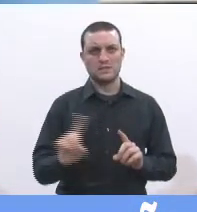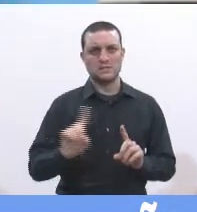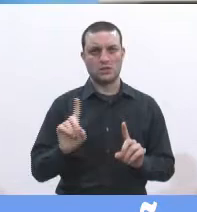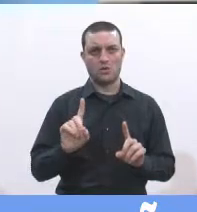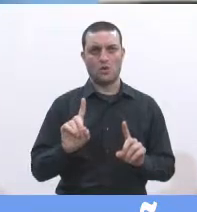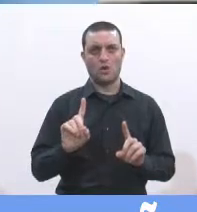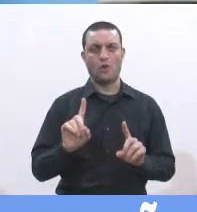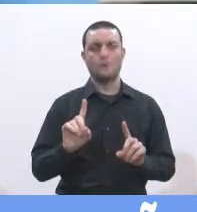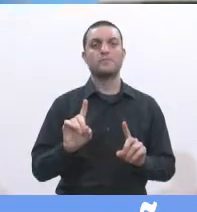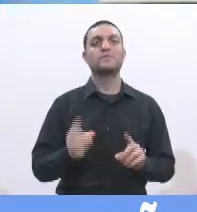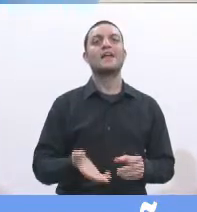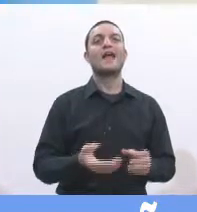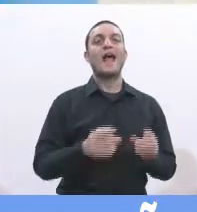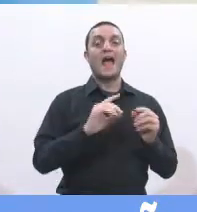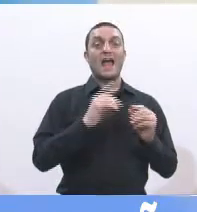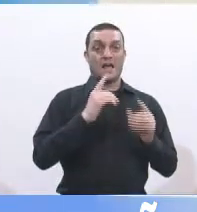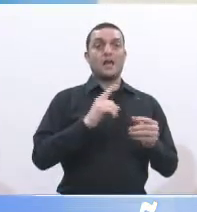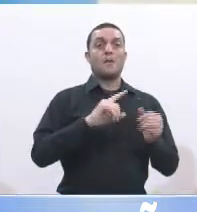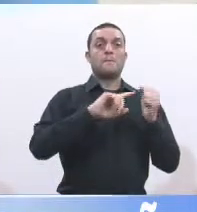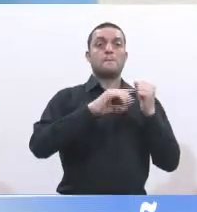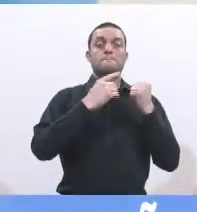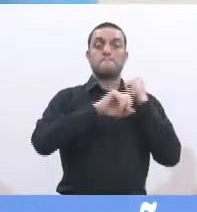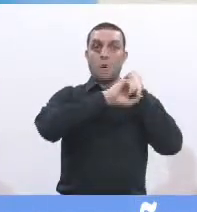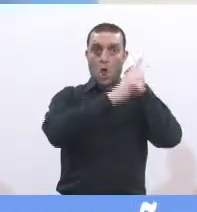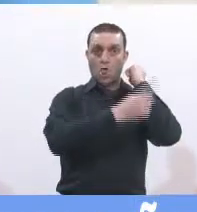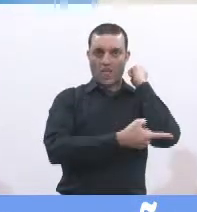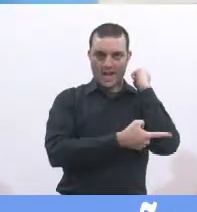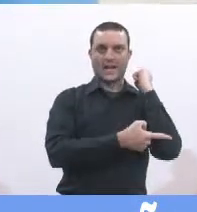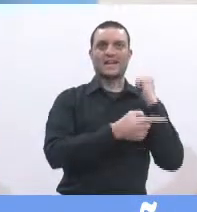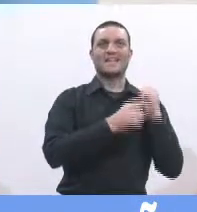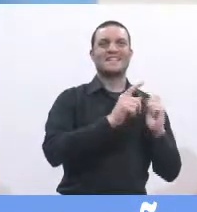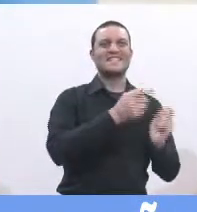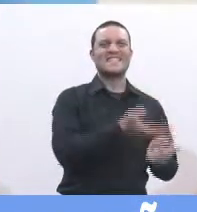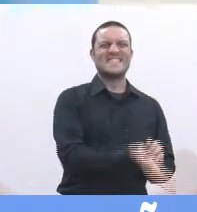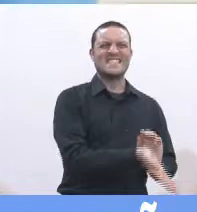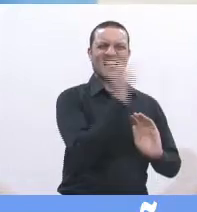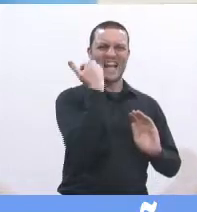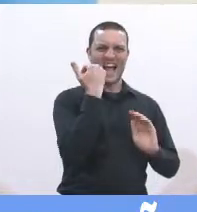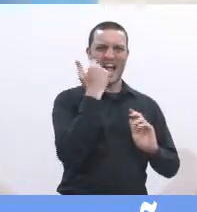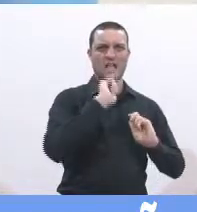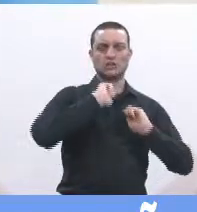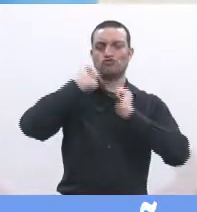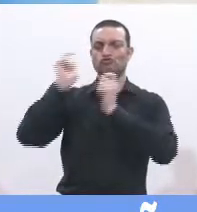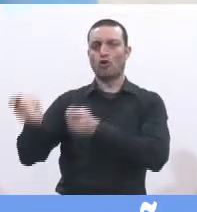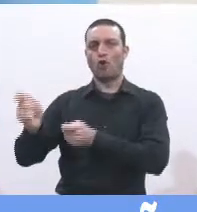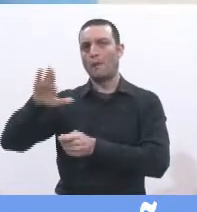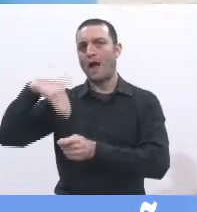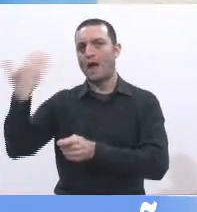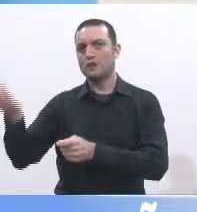su funcionamiento. Esta medida, anunciada por el Poder Ejecutivo, es claramente